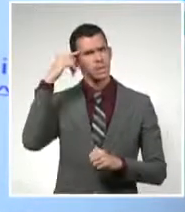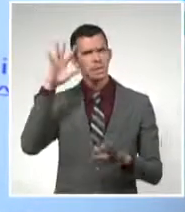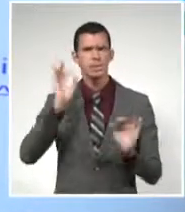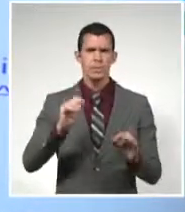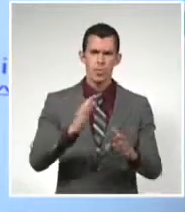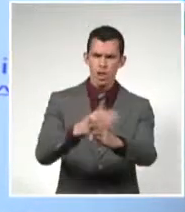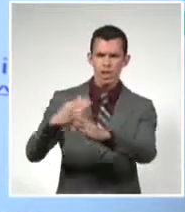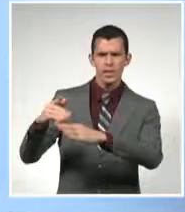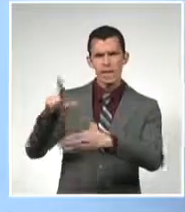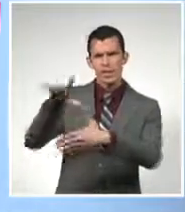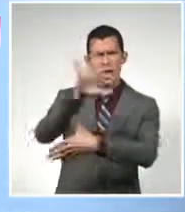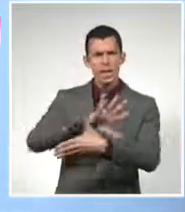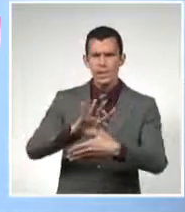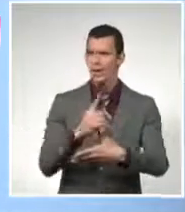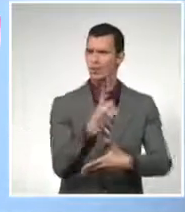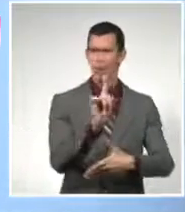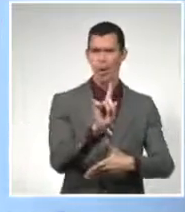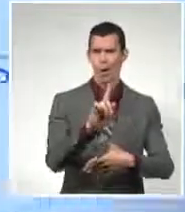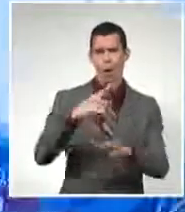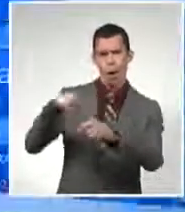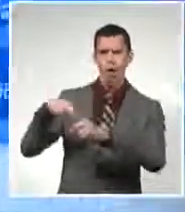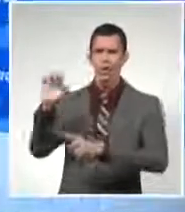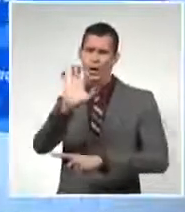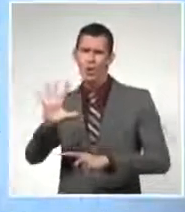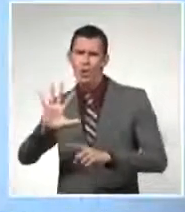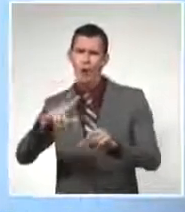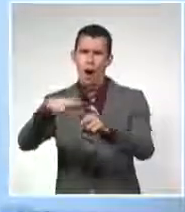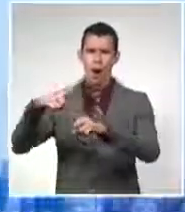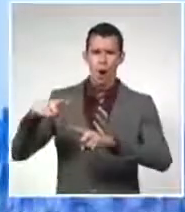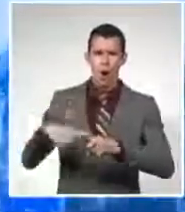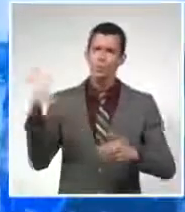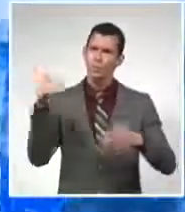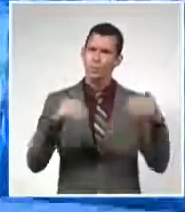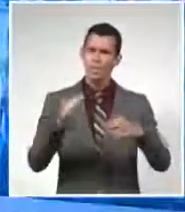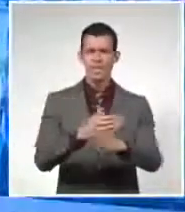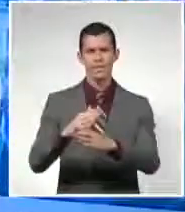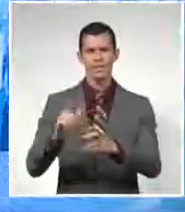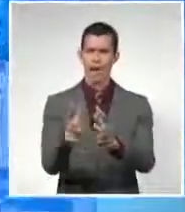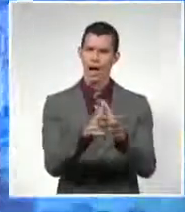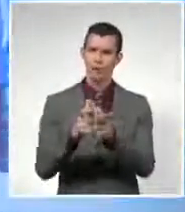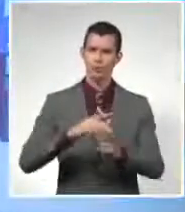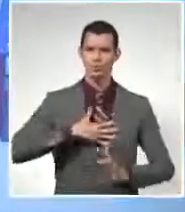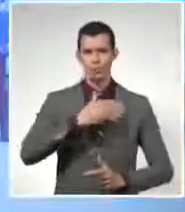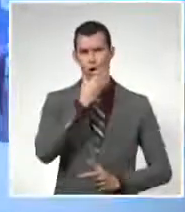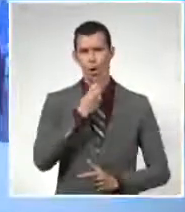las regiones del planeta, así como intelectuales y artistas. Lisandra Sesto, Sistema Informativo de la Televisión.